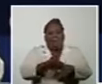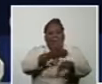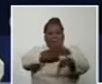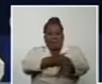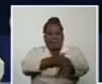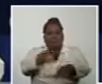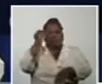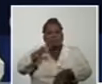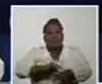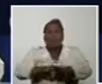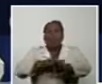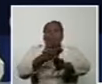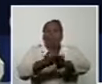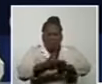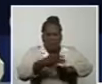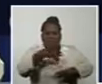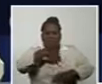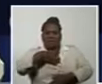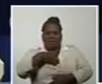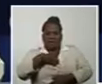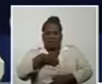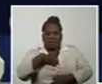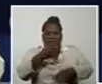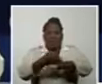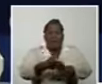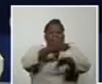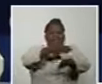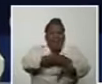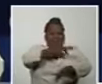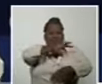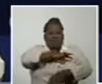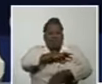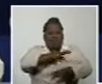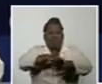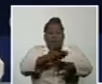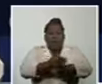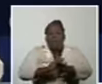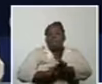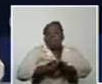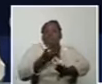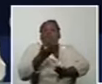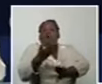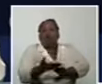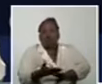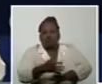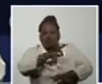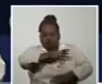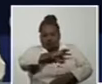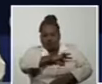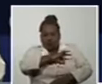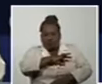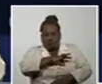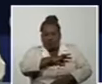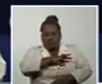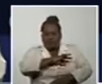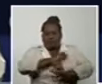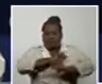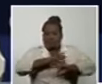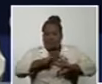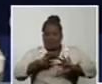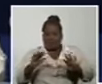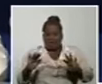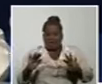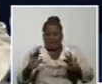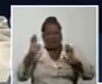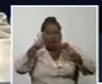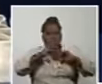síntomas. Está el posintomático, o sea, ya se desaparecieron los síntomas y